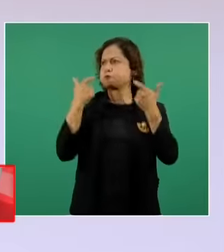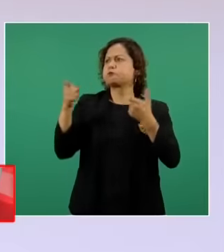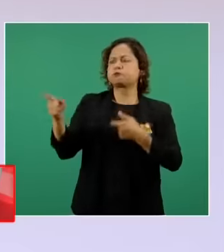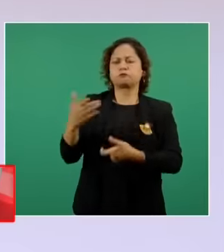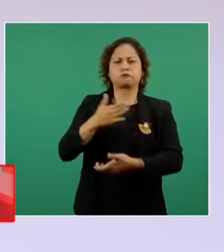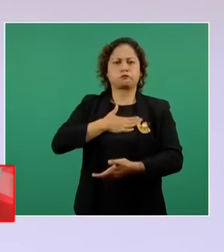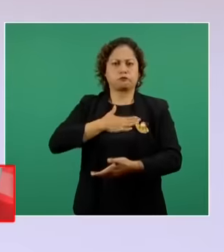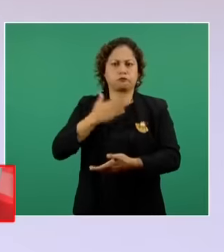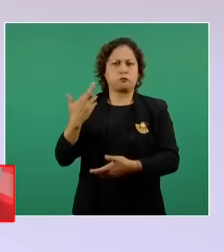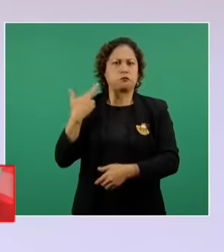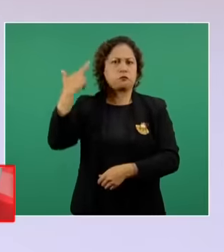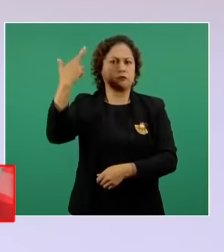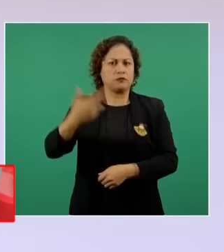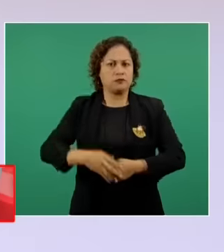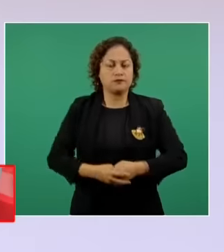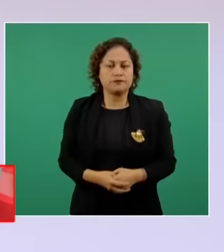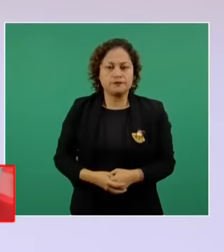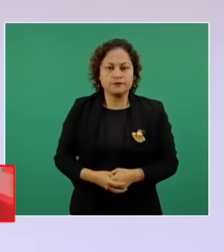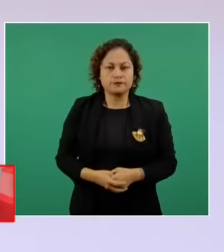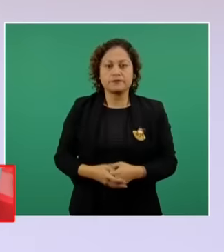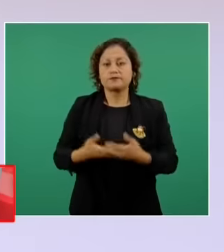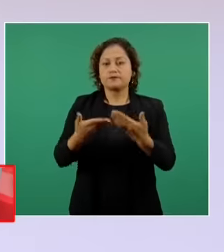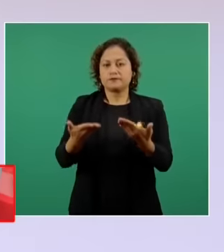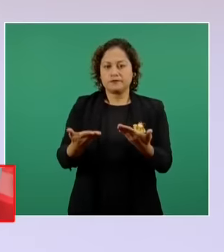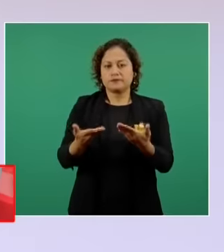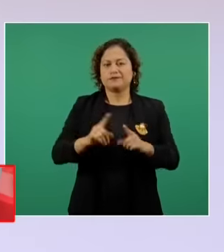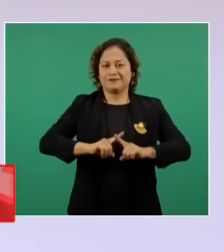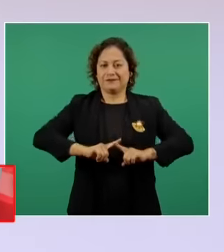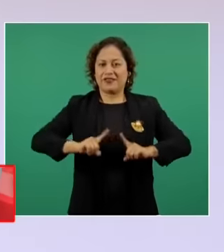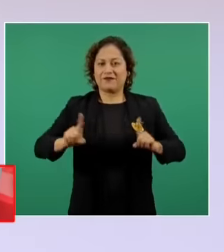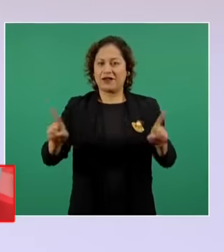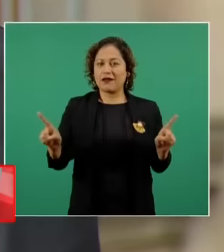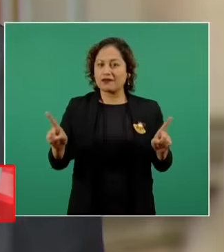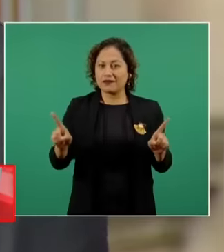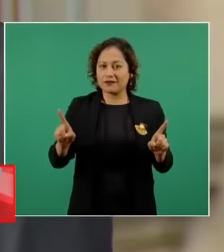Hidalgo fue otra cosa.